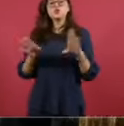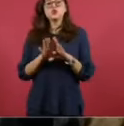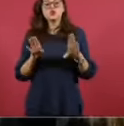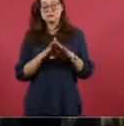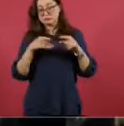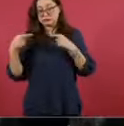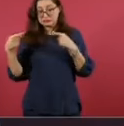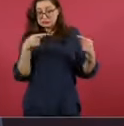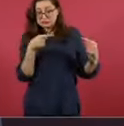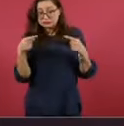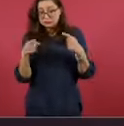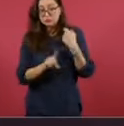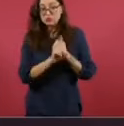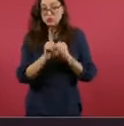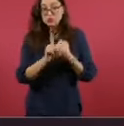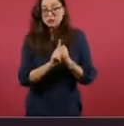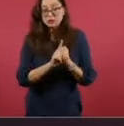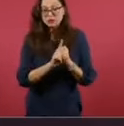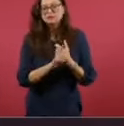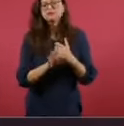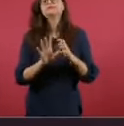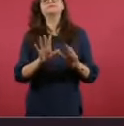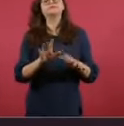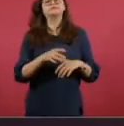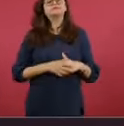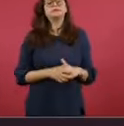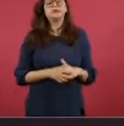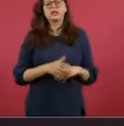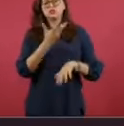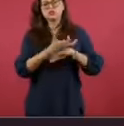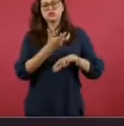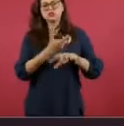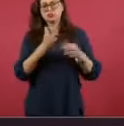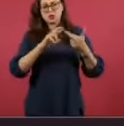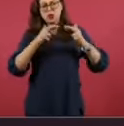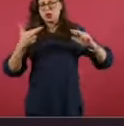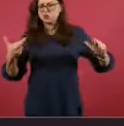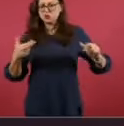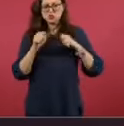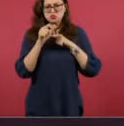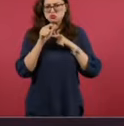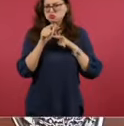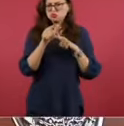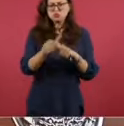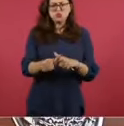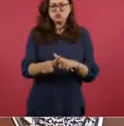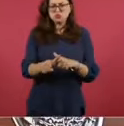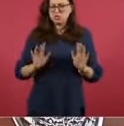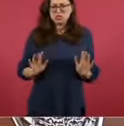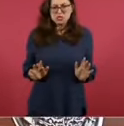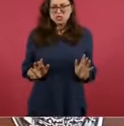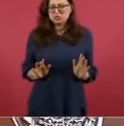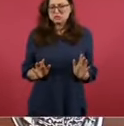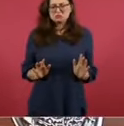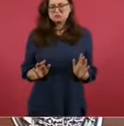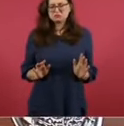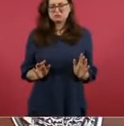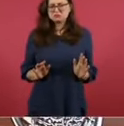Se sigue manteniendo la relación con el gobierno de Estados Unidos. Solo hubo